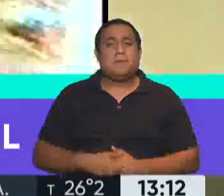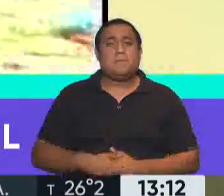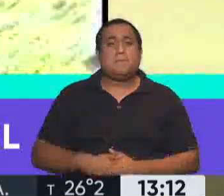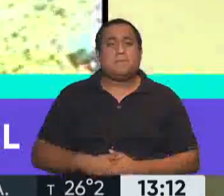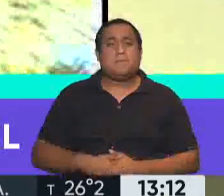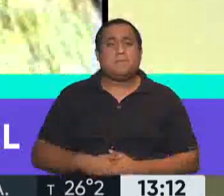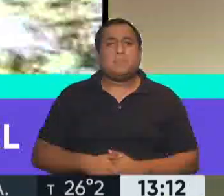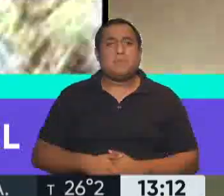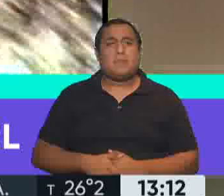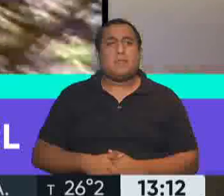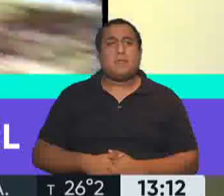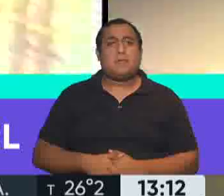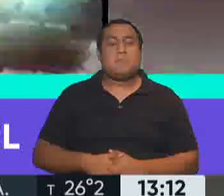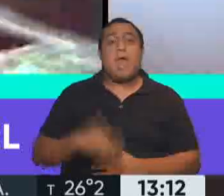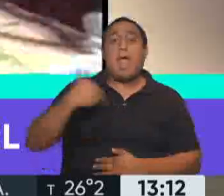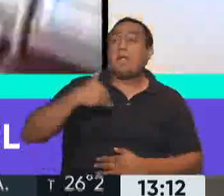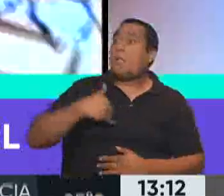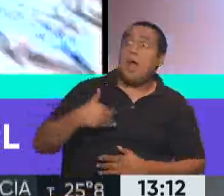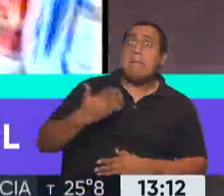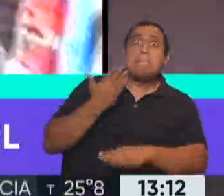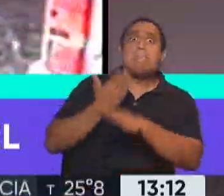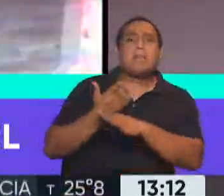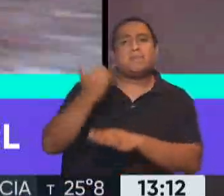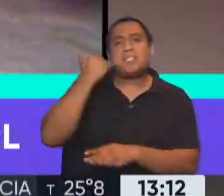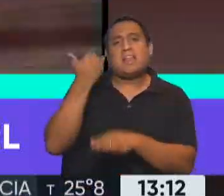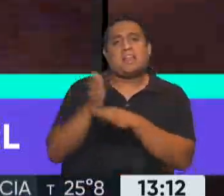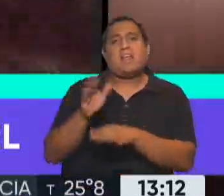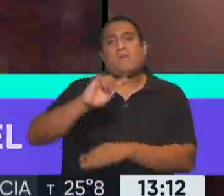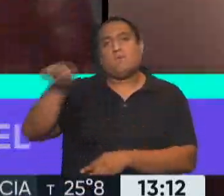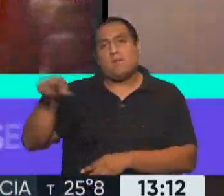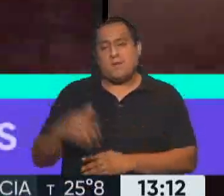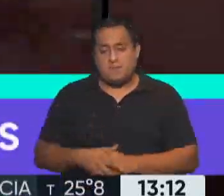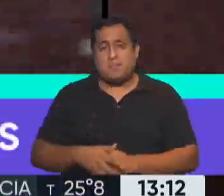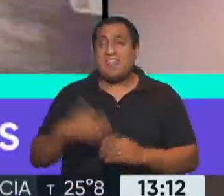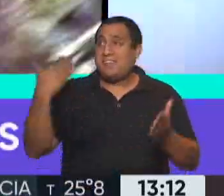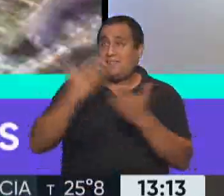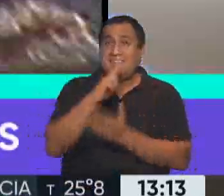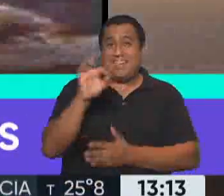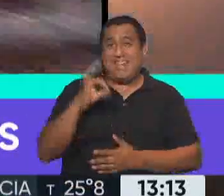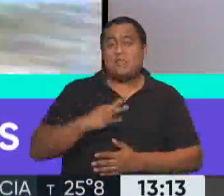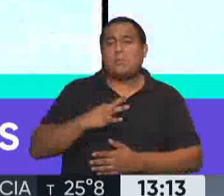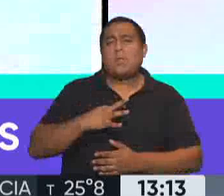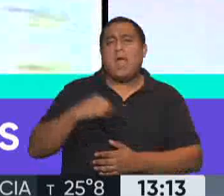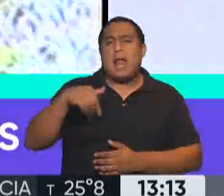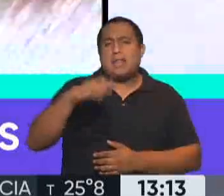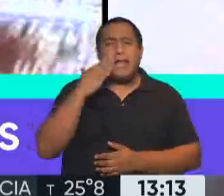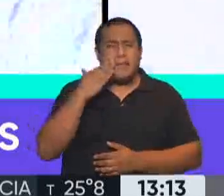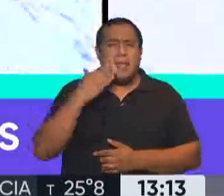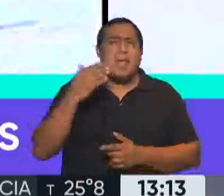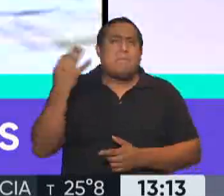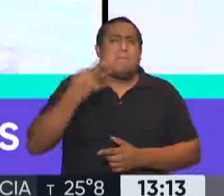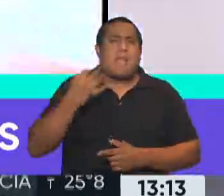y la pedida argentina llegó demasiado tarde. A 30 años, esta tarde, un especial acto